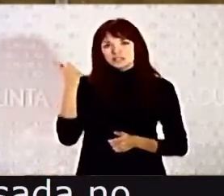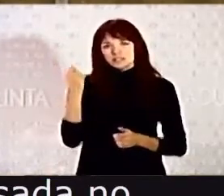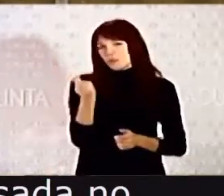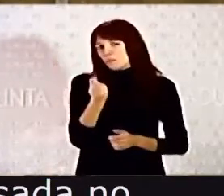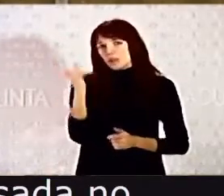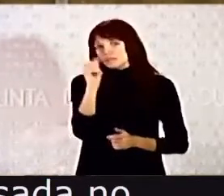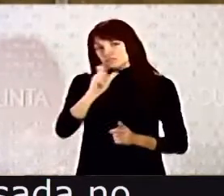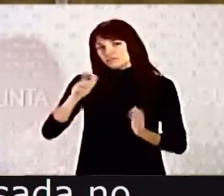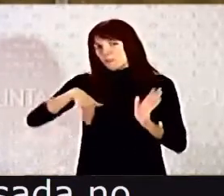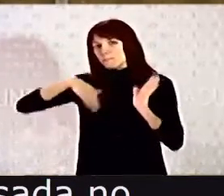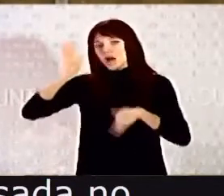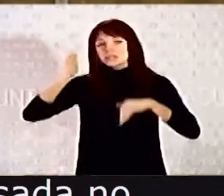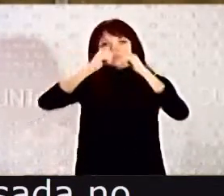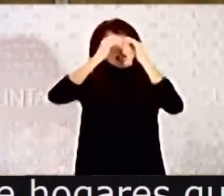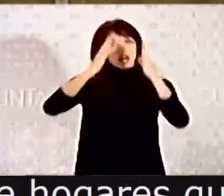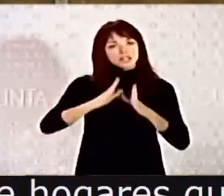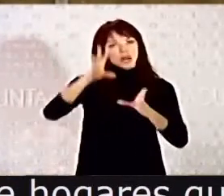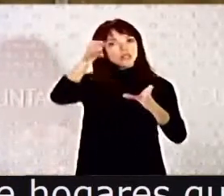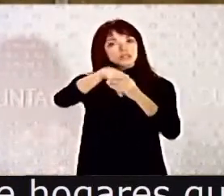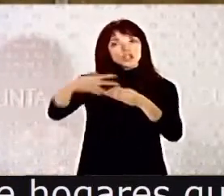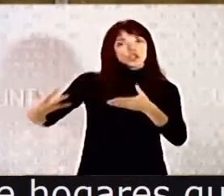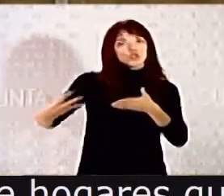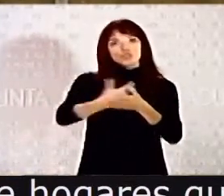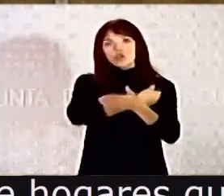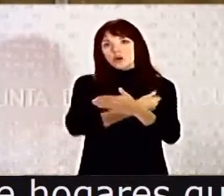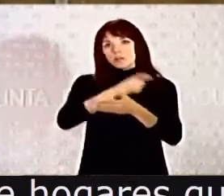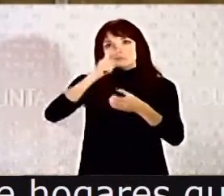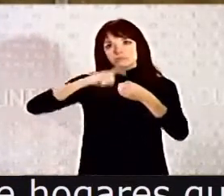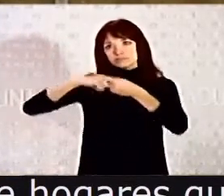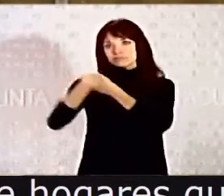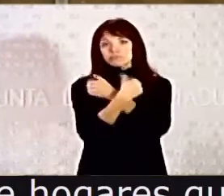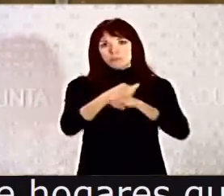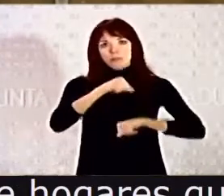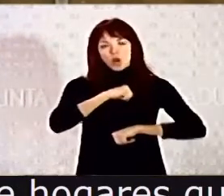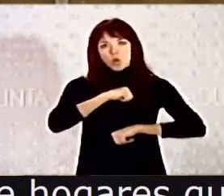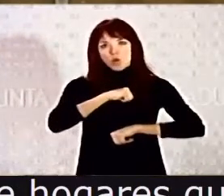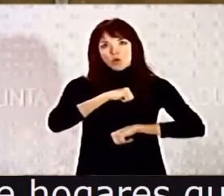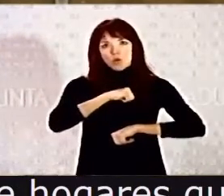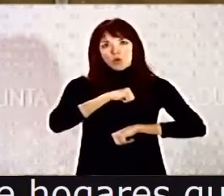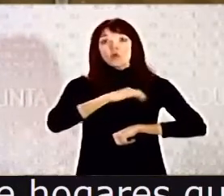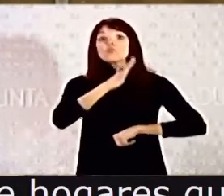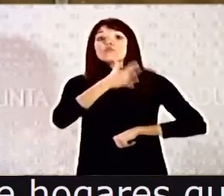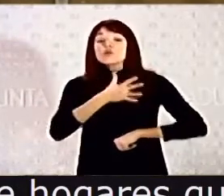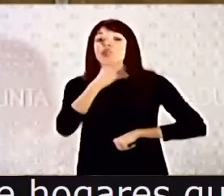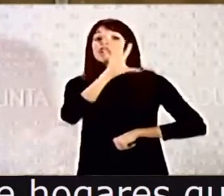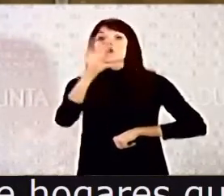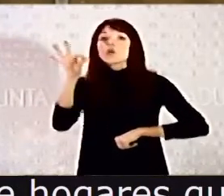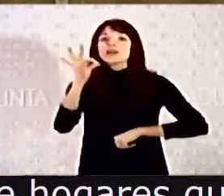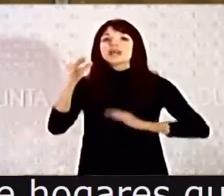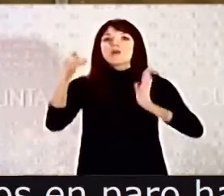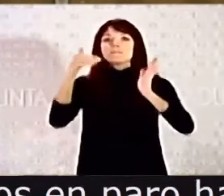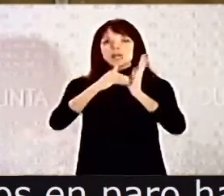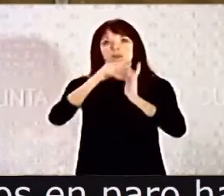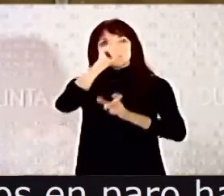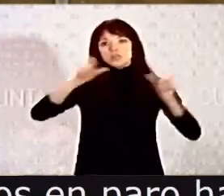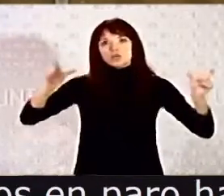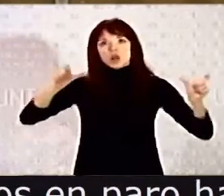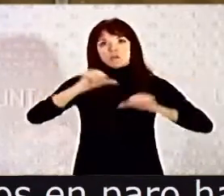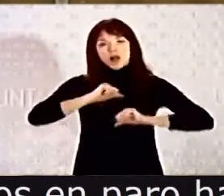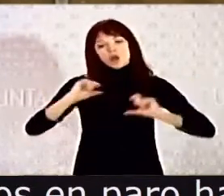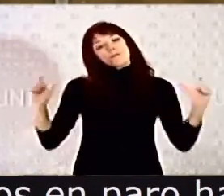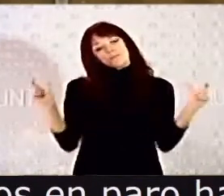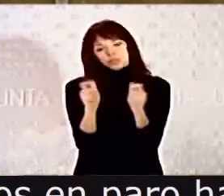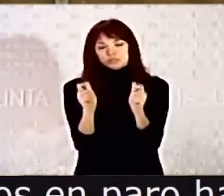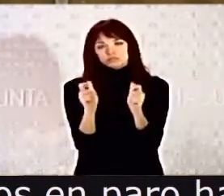en Extremadura estaban con todos sus miembros en paro de los que están ahora, porque hay 50.000 parados menos en nuestra comunidad autónoma. Esta